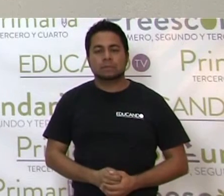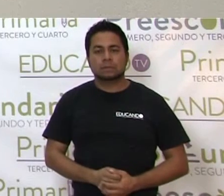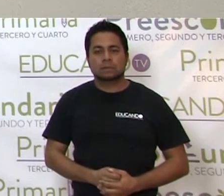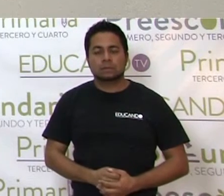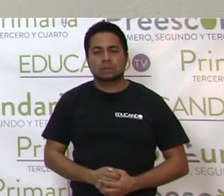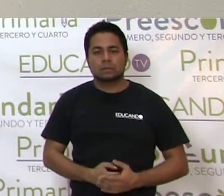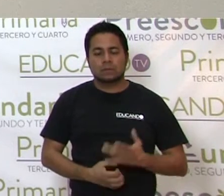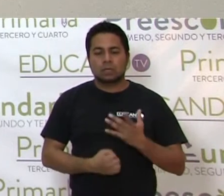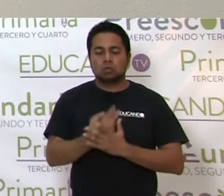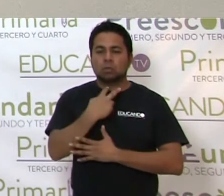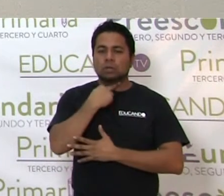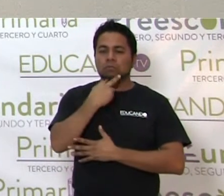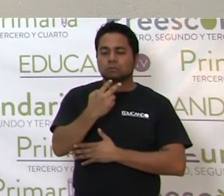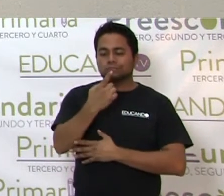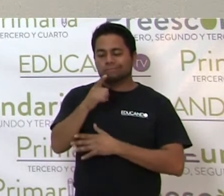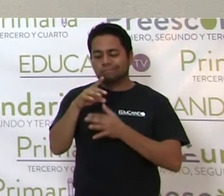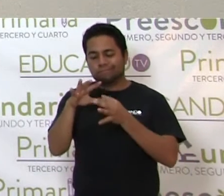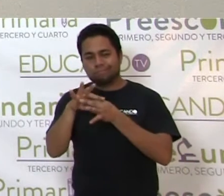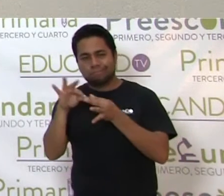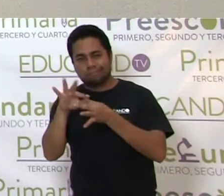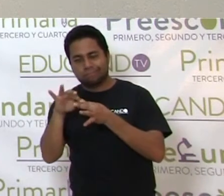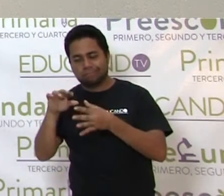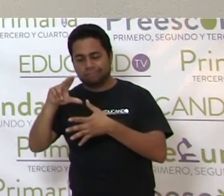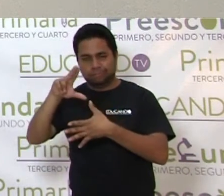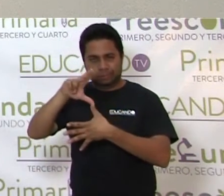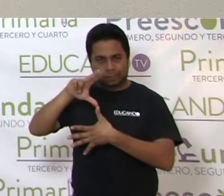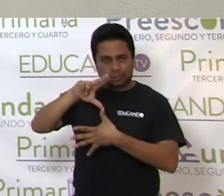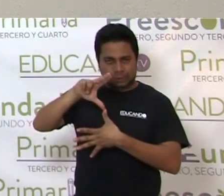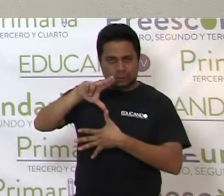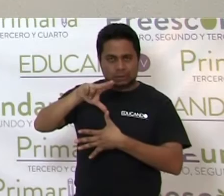Voces de la Narrativa Latinoamericana.